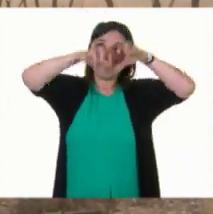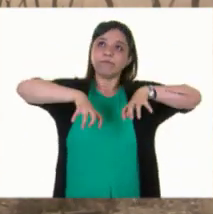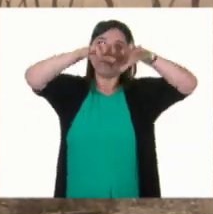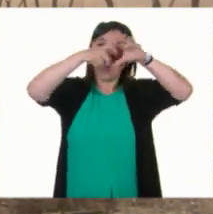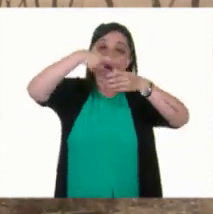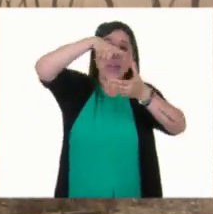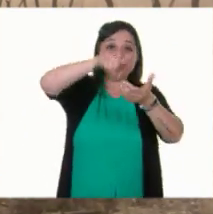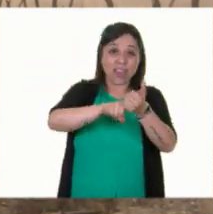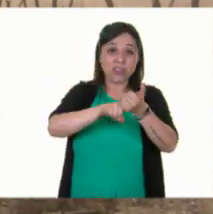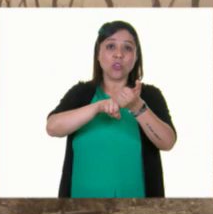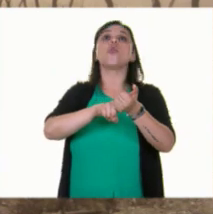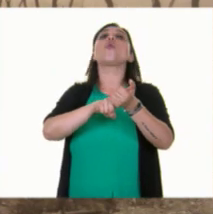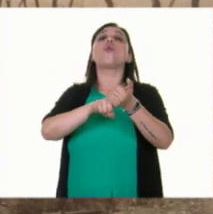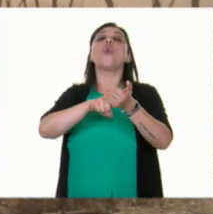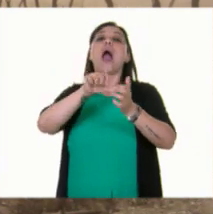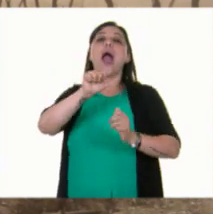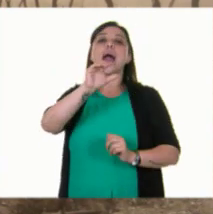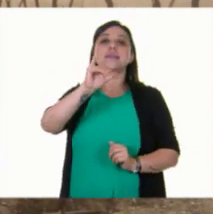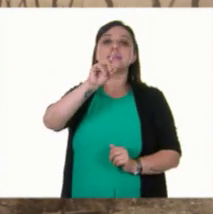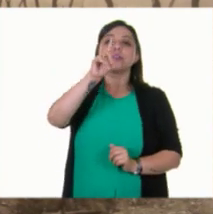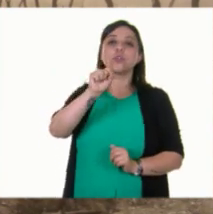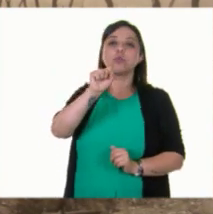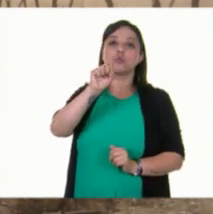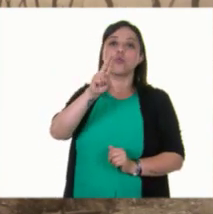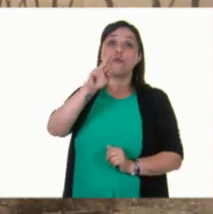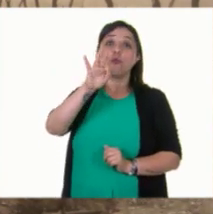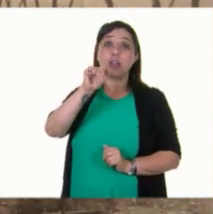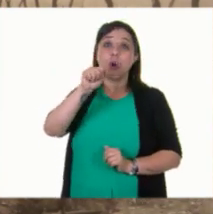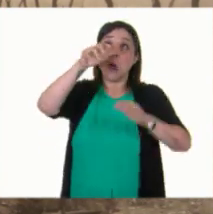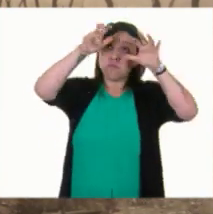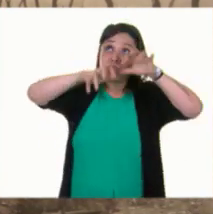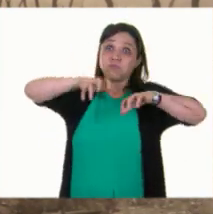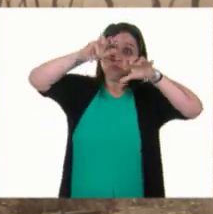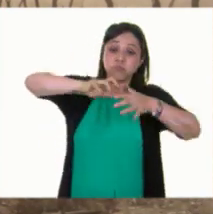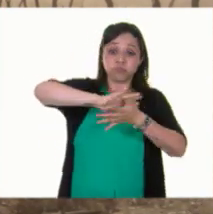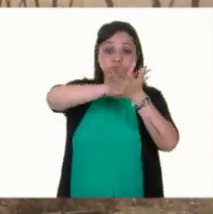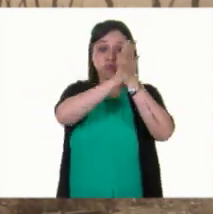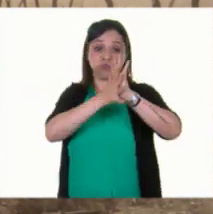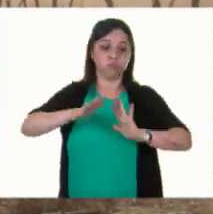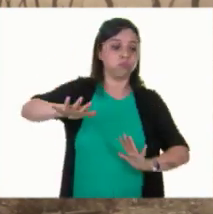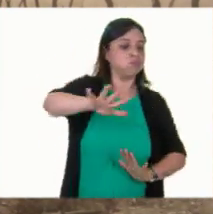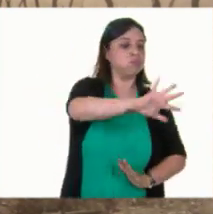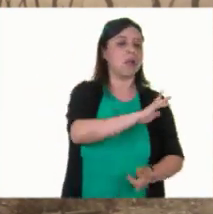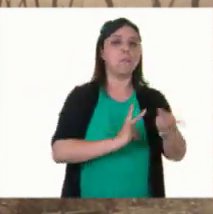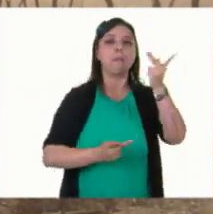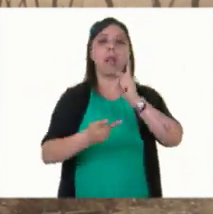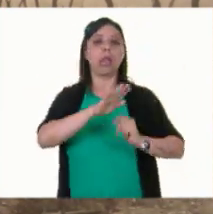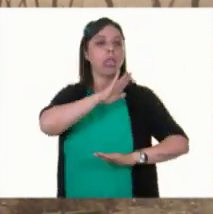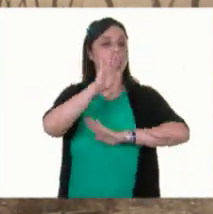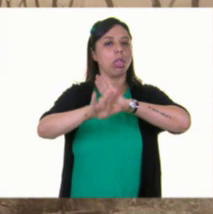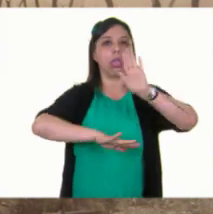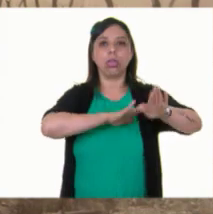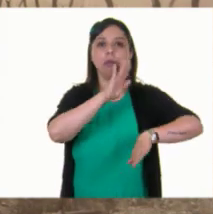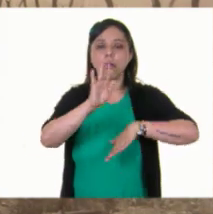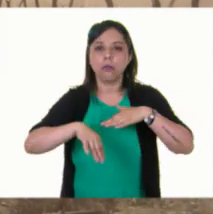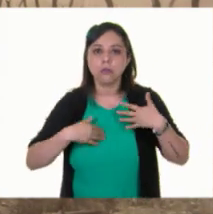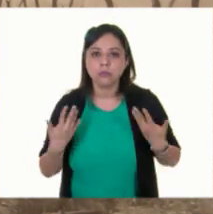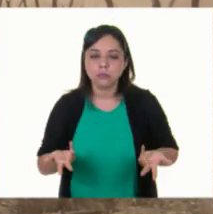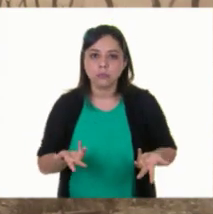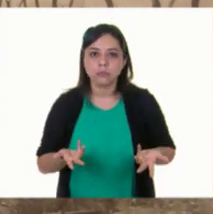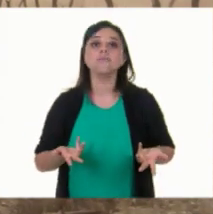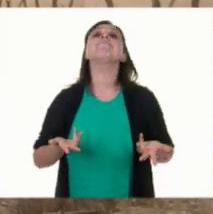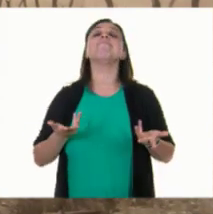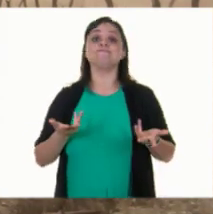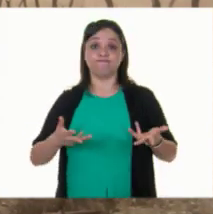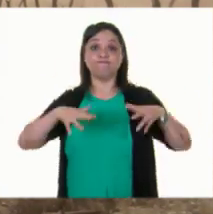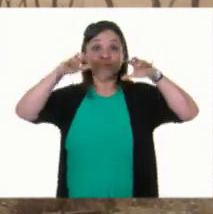provoca verdaderos desastres ambientales al dejar sin vida la vegetación. Y las consecuencias de la lluvia